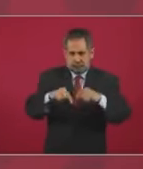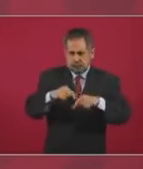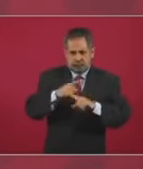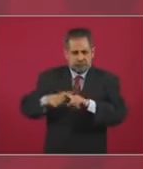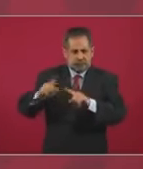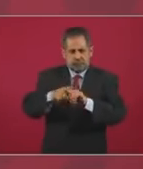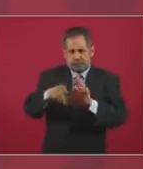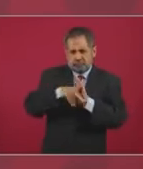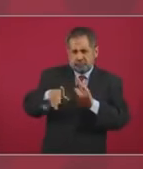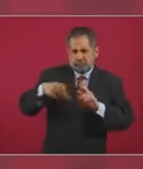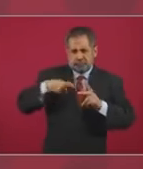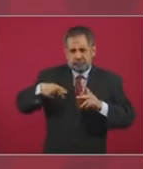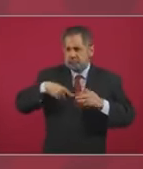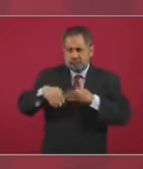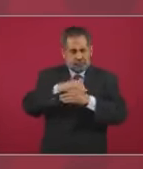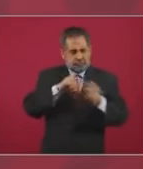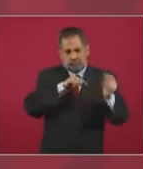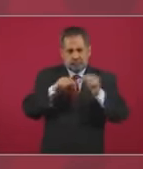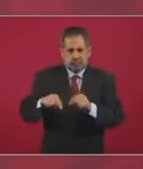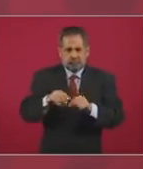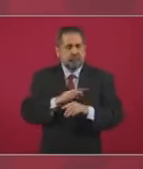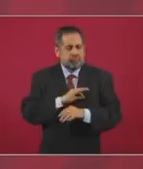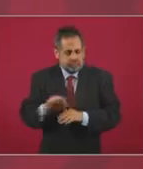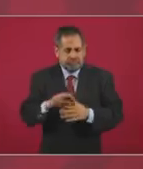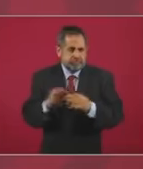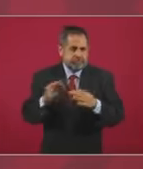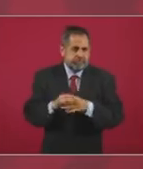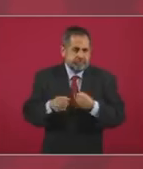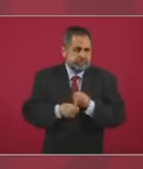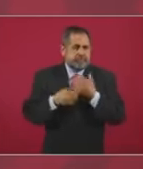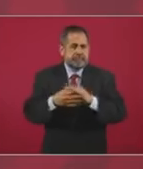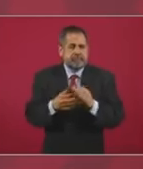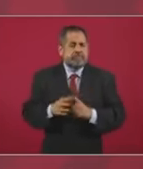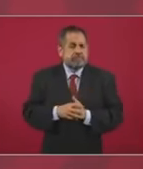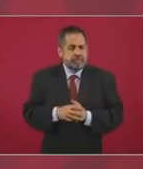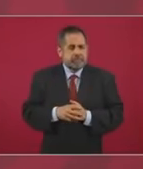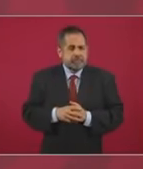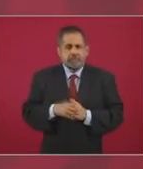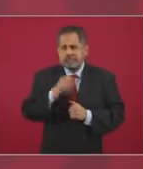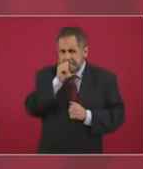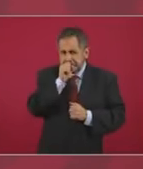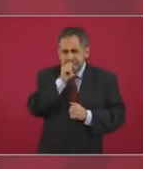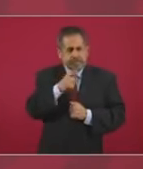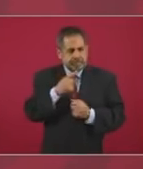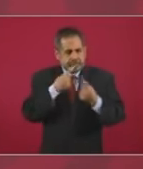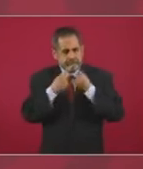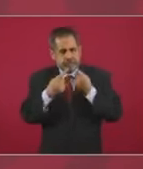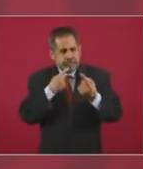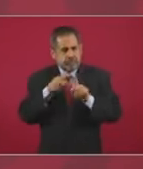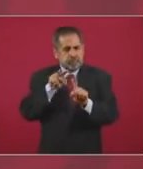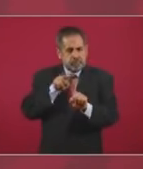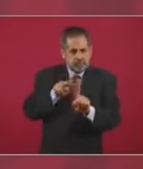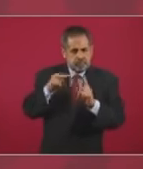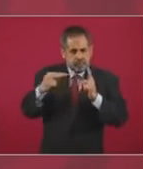los periodistas. Entonces aquí puede haber también puntos de